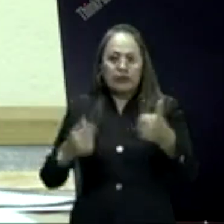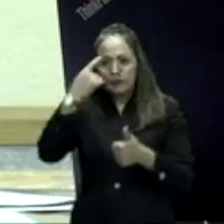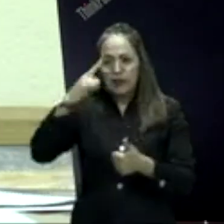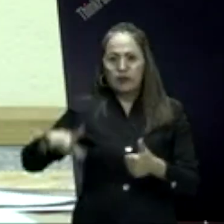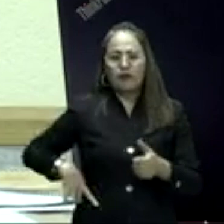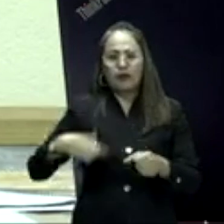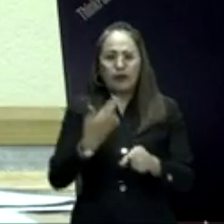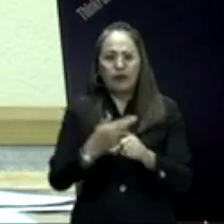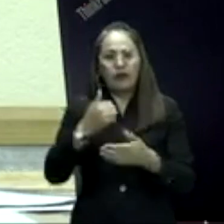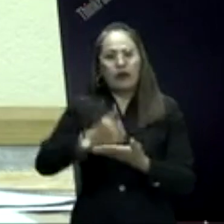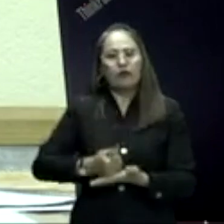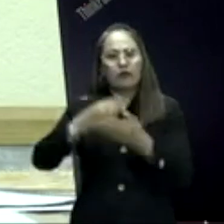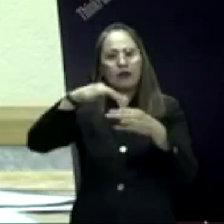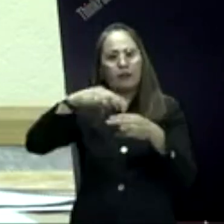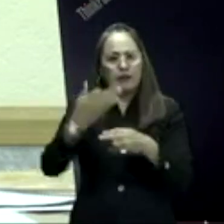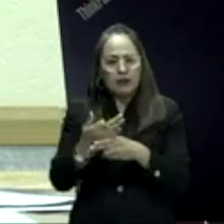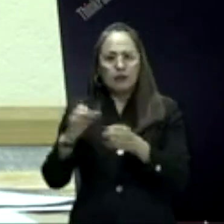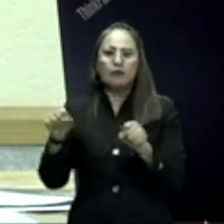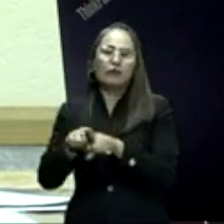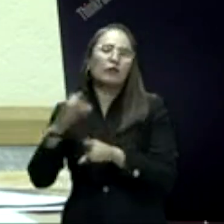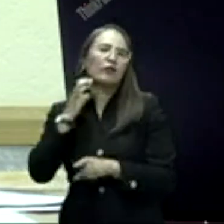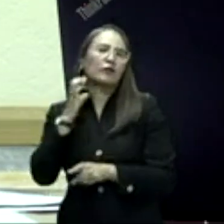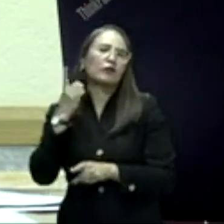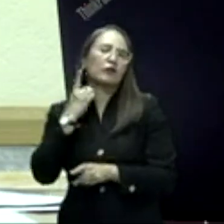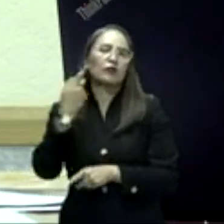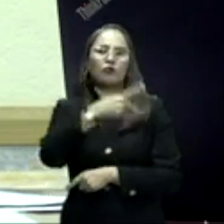la de ayuntamientos y la de congreso local,